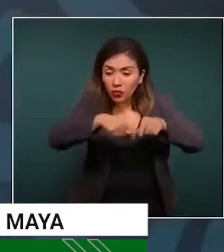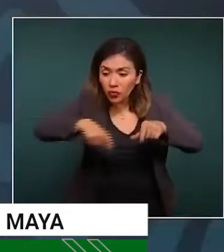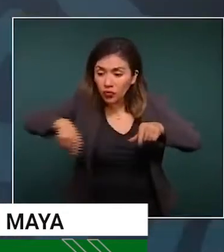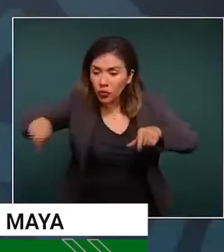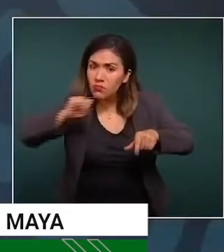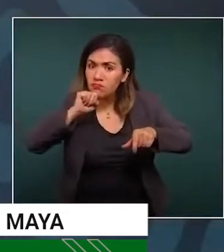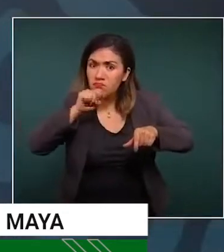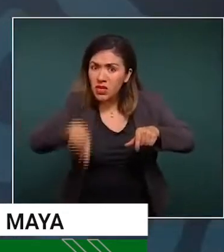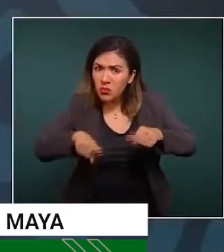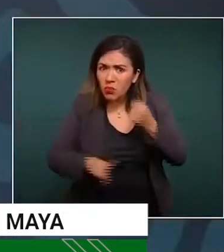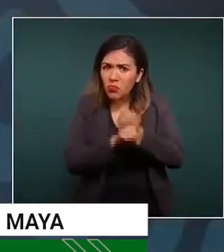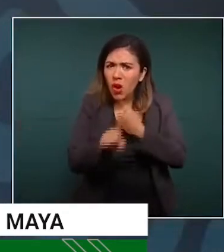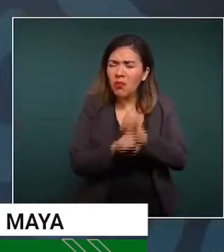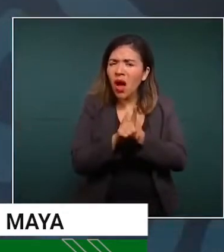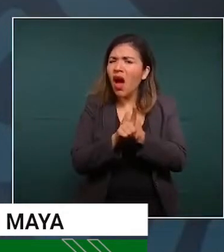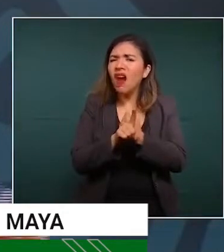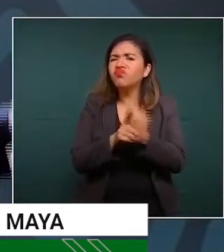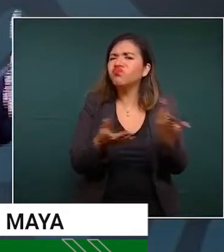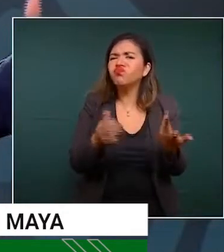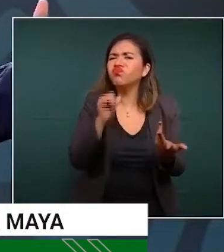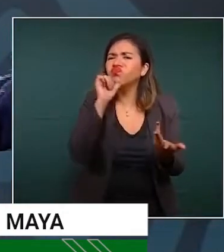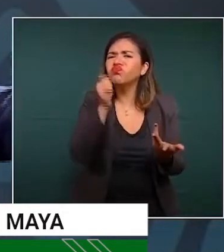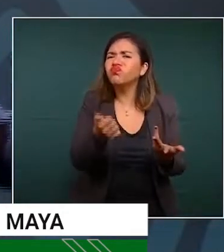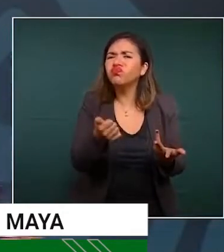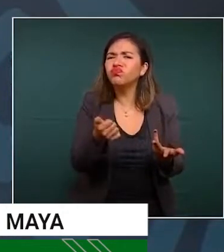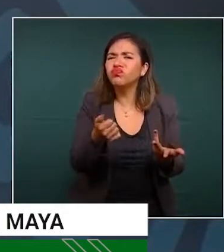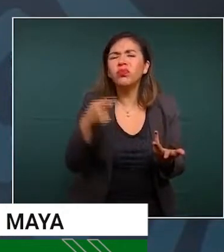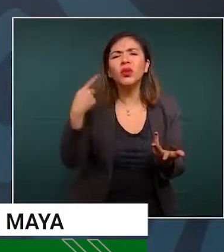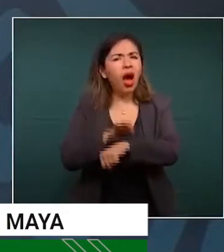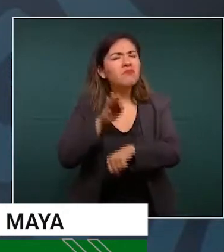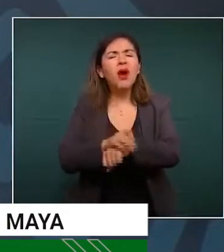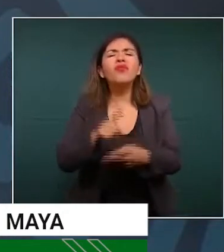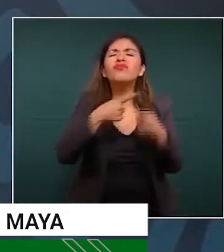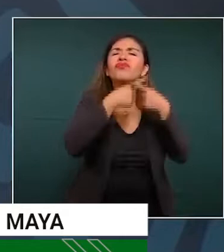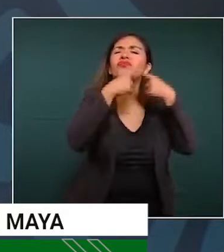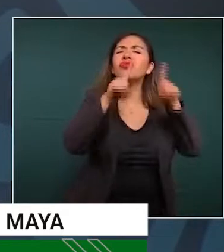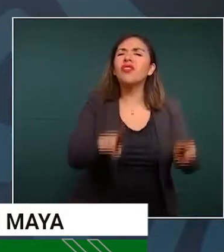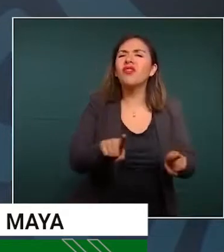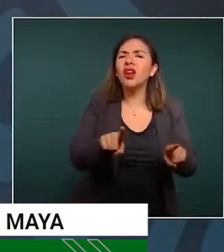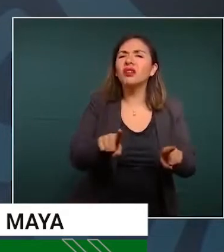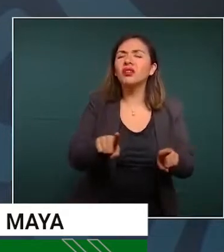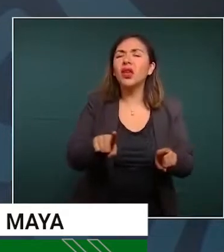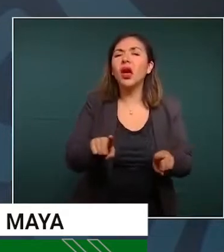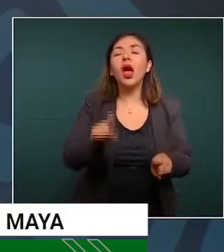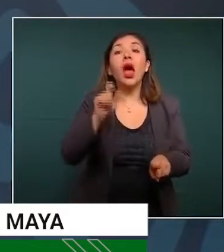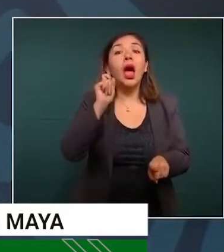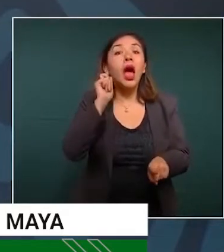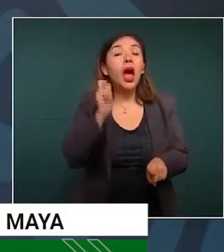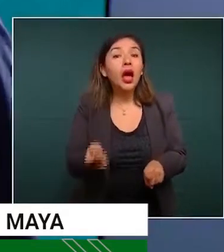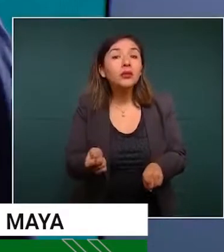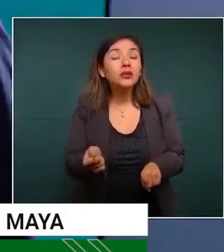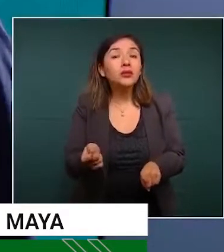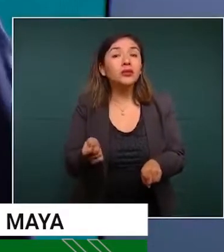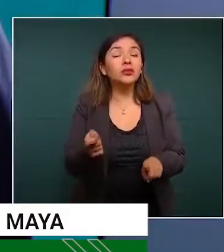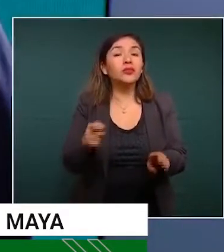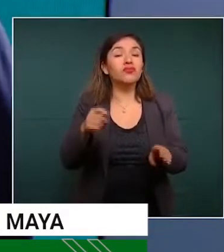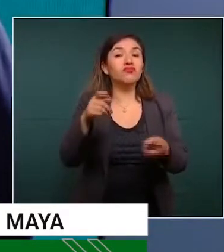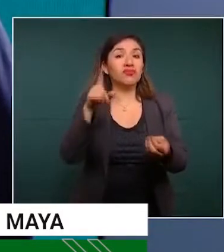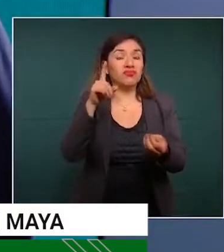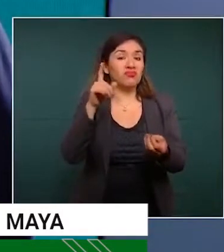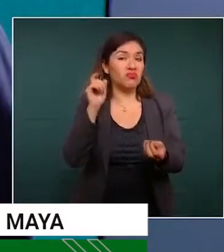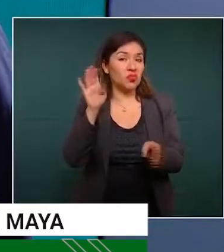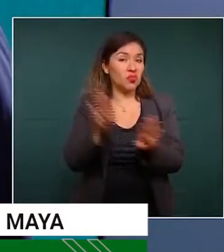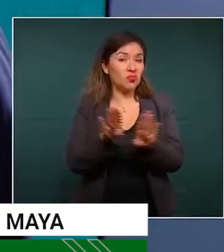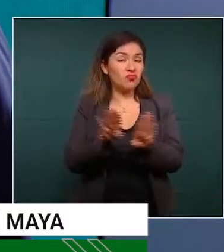tiene tintes políticos. La promoción del amparo no son los que